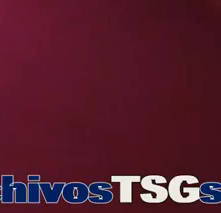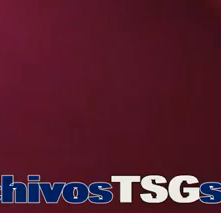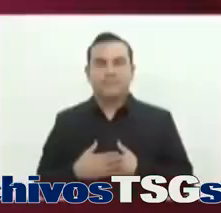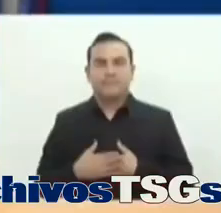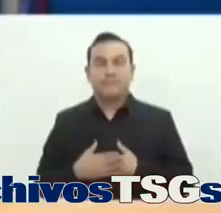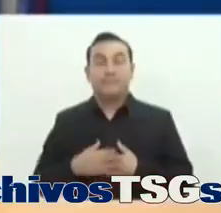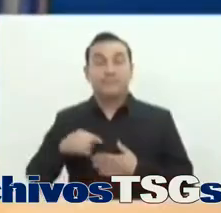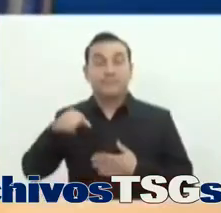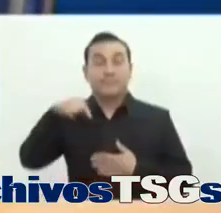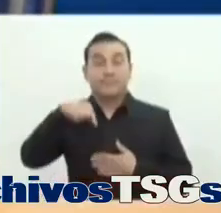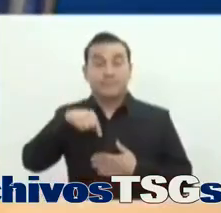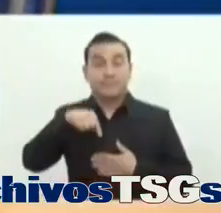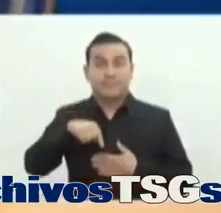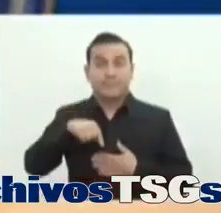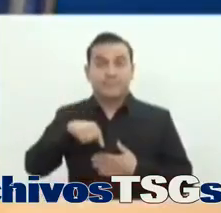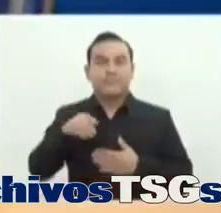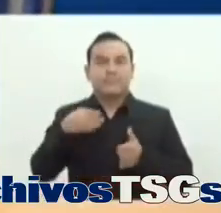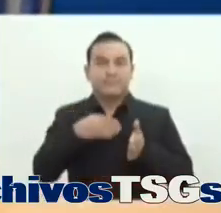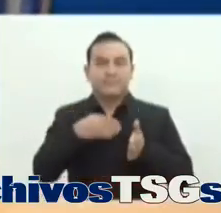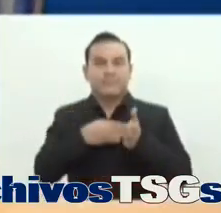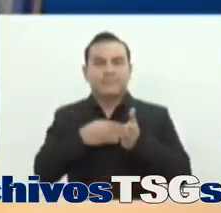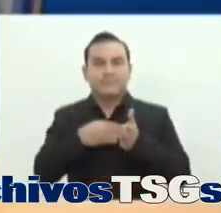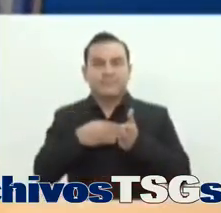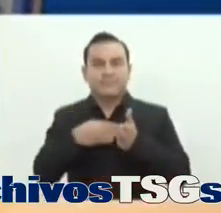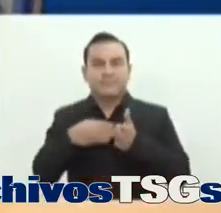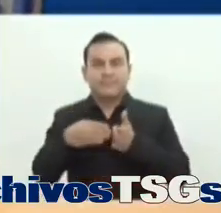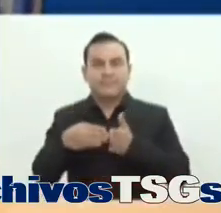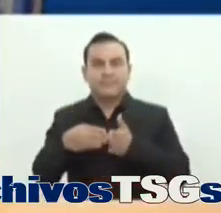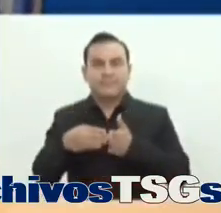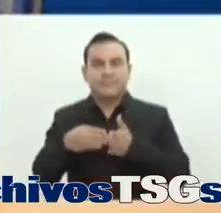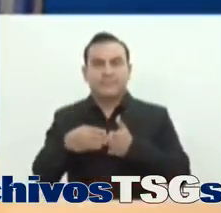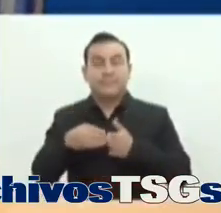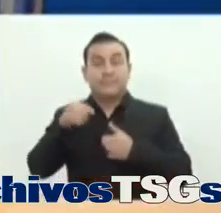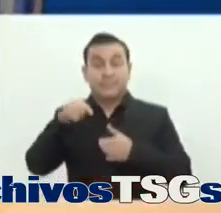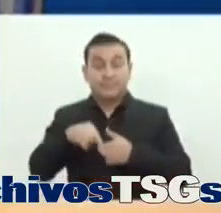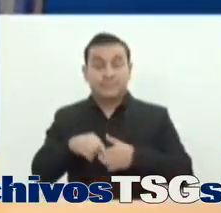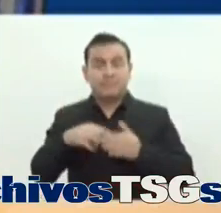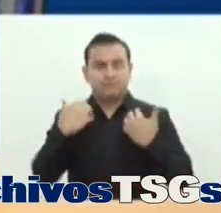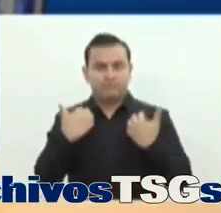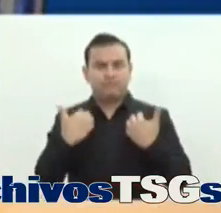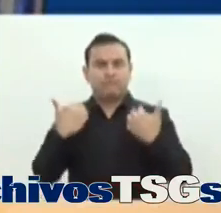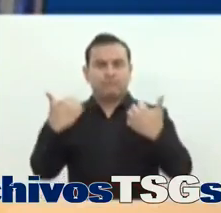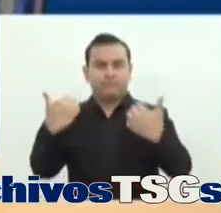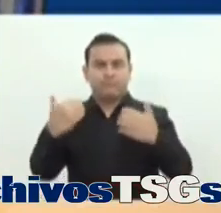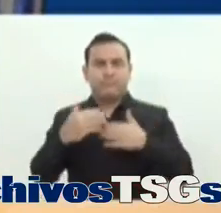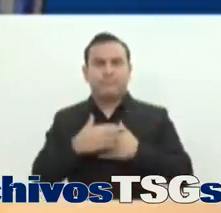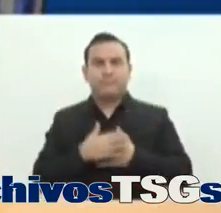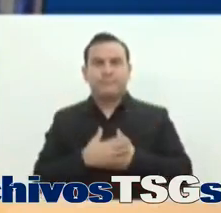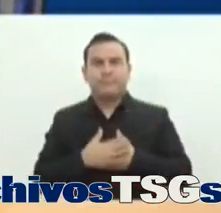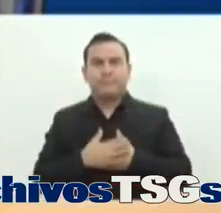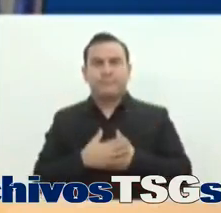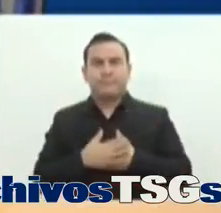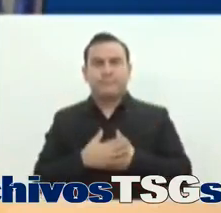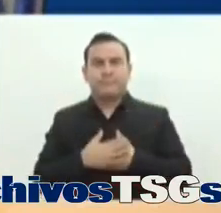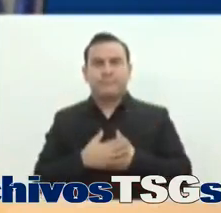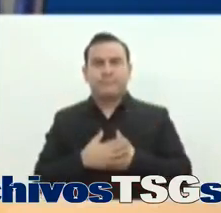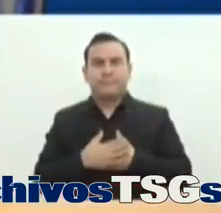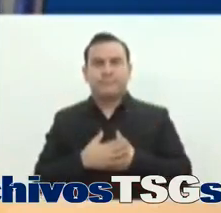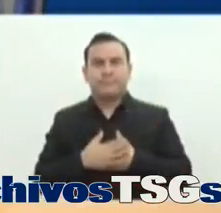En estos momentos daremos inicio a esta sesión solemne.